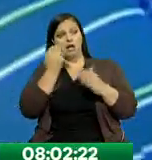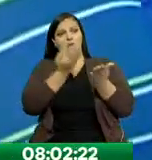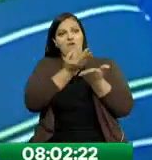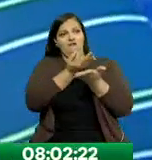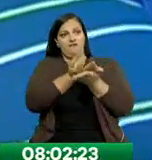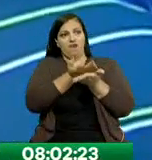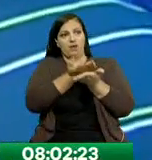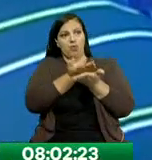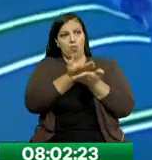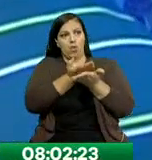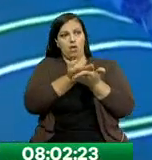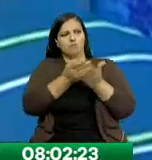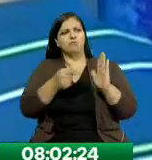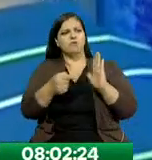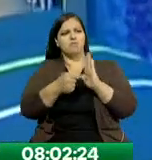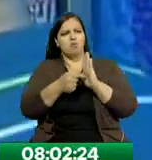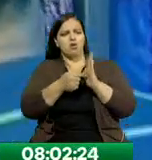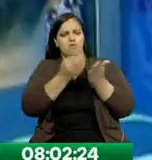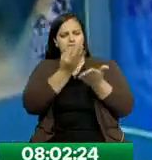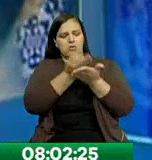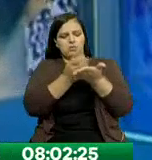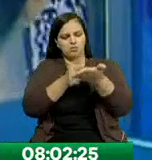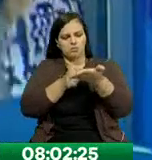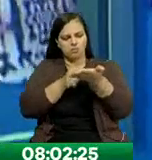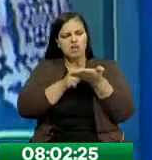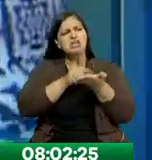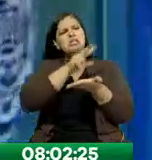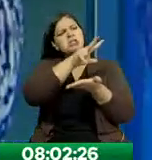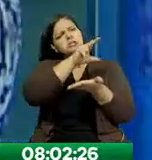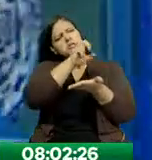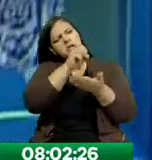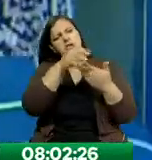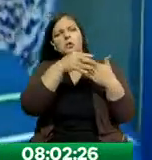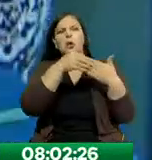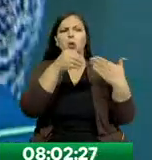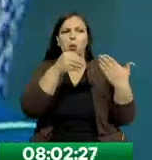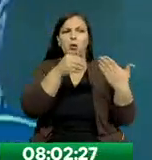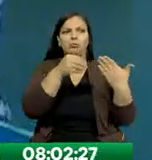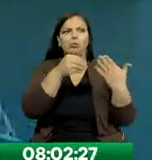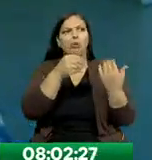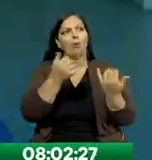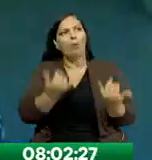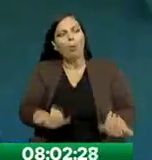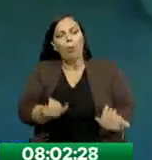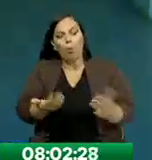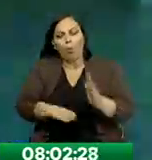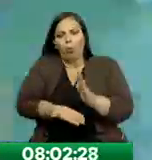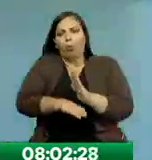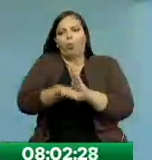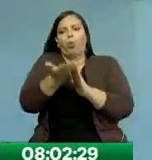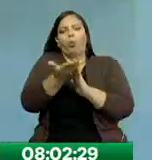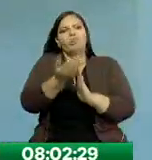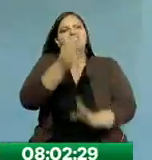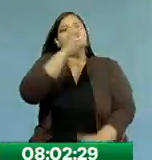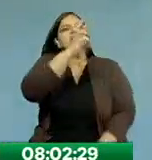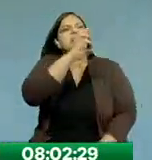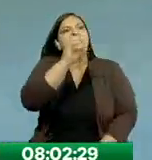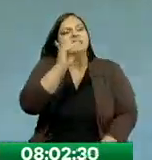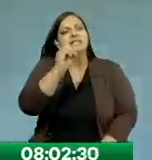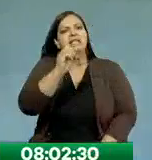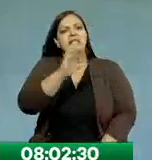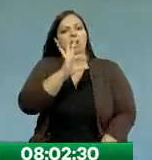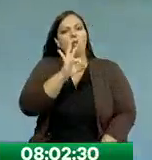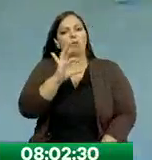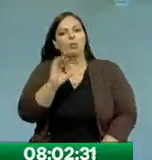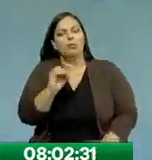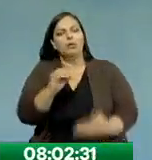lo que pagaba. Ajá. Yo le pago 80, 90. Ajá. Ahí está. ¿Y usted? No, a mí, mira, hasta usted viene con la señora, ya. Están cogiendo turno. Aquí van a coger... ¿Usted